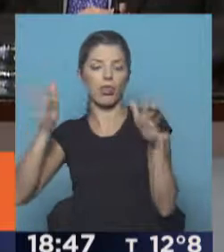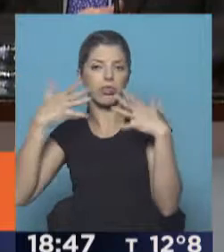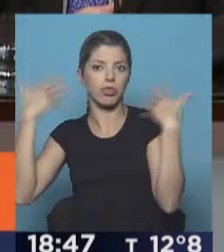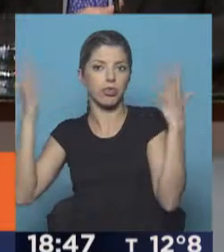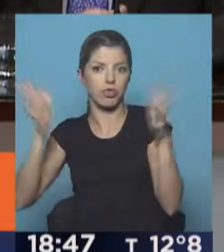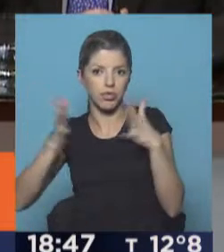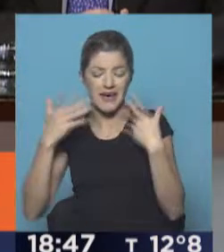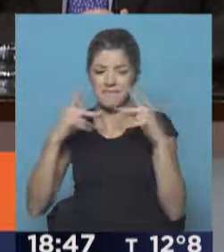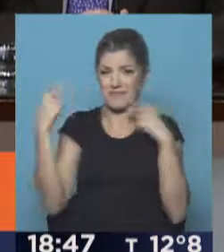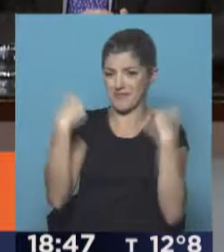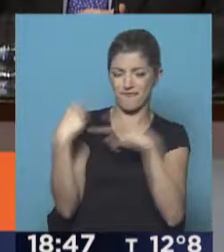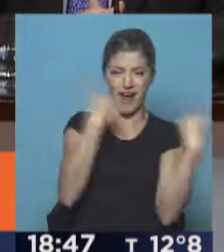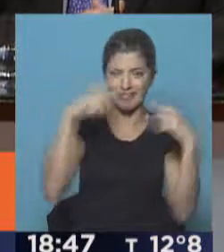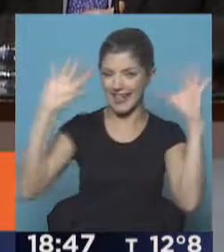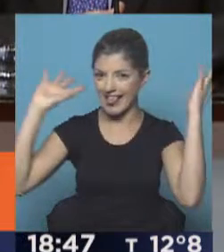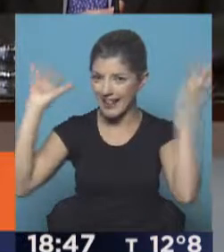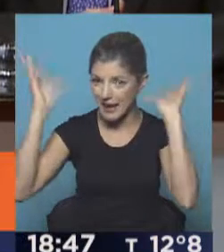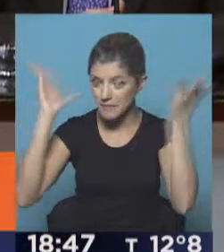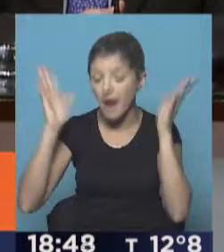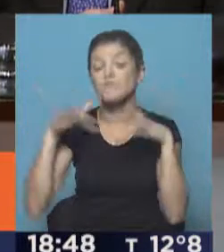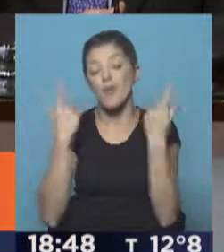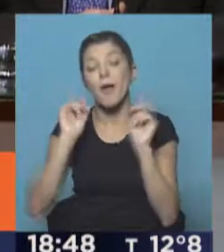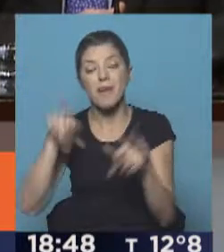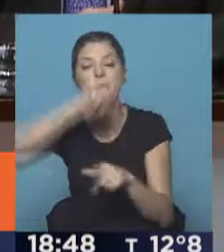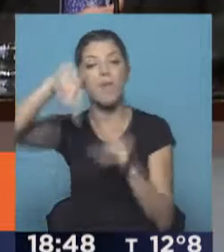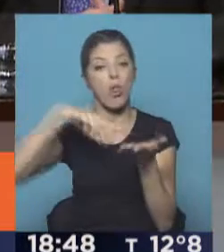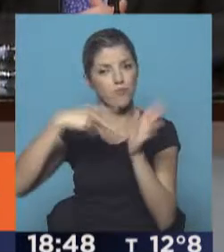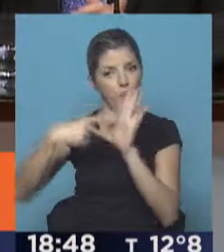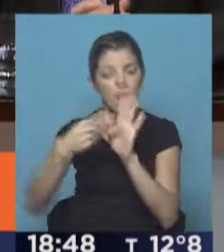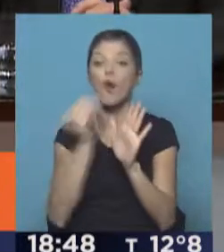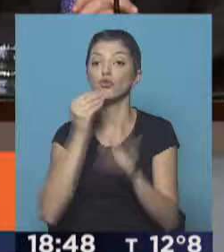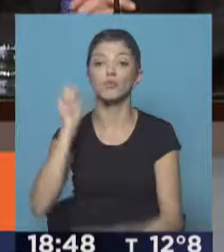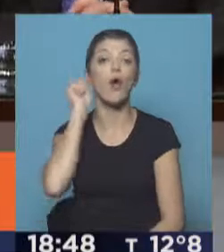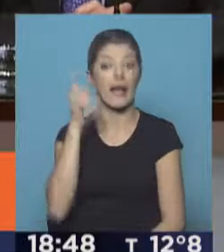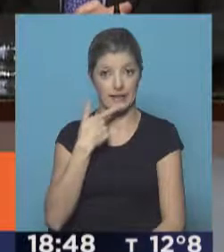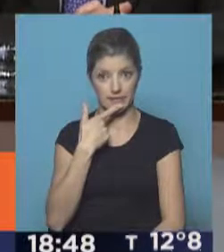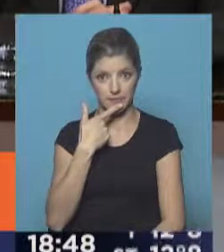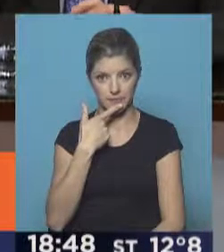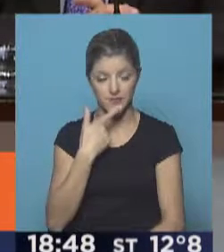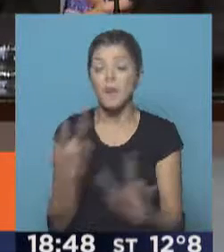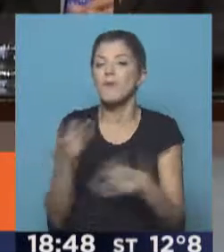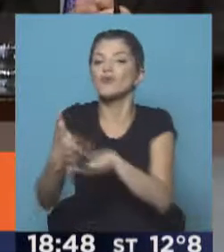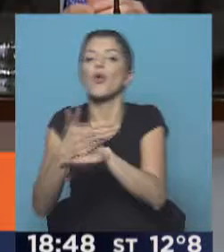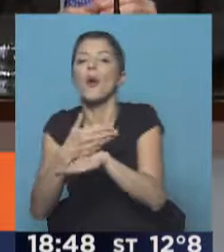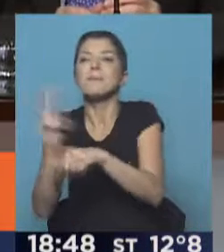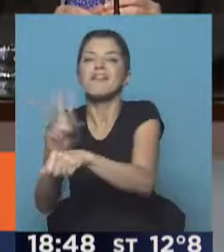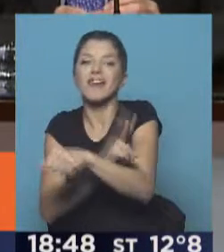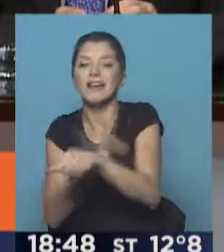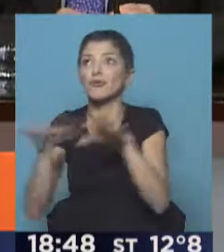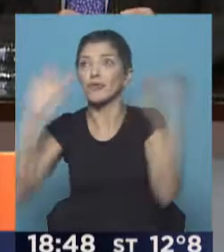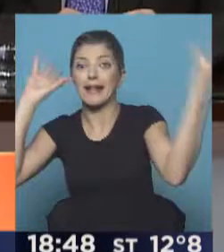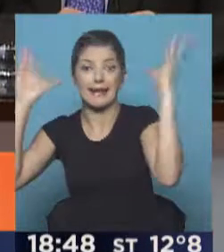esas cuestiones del clima que no se pueden manejar de antemano, generan